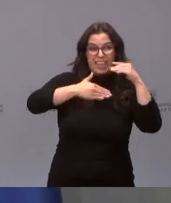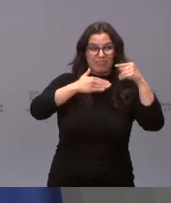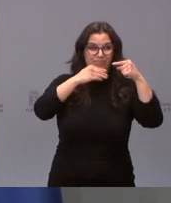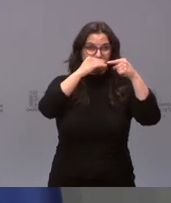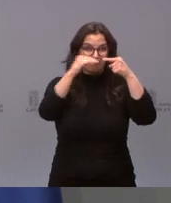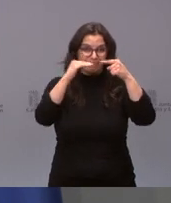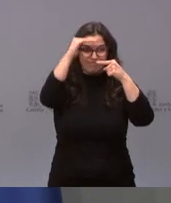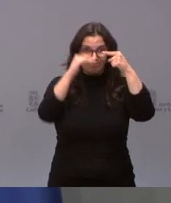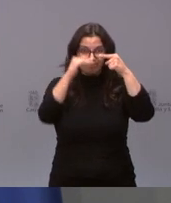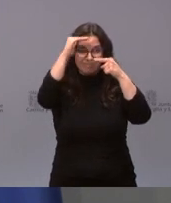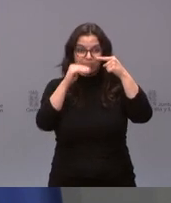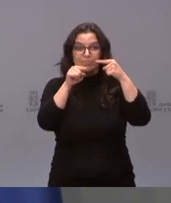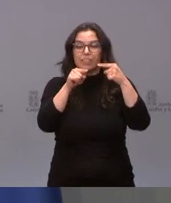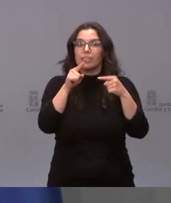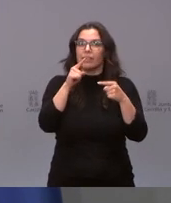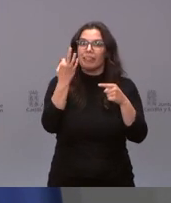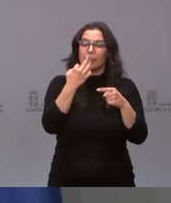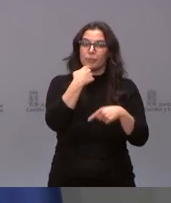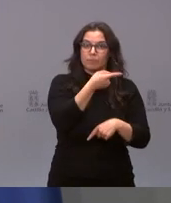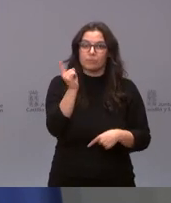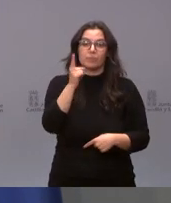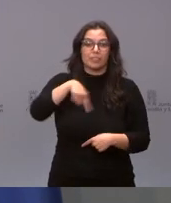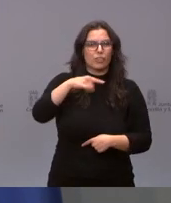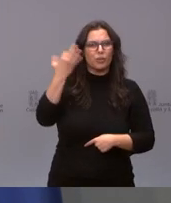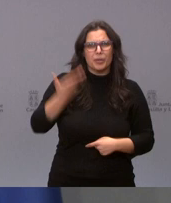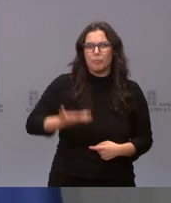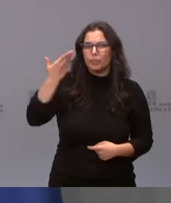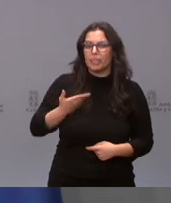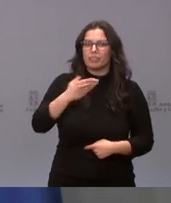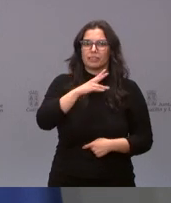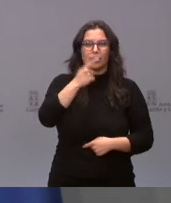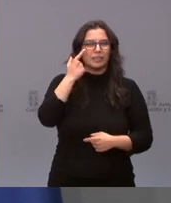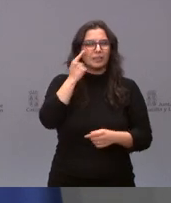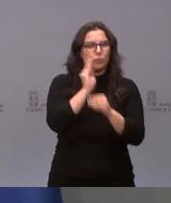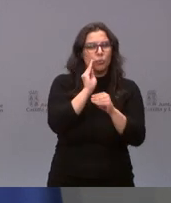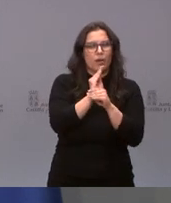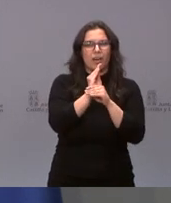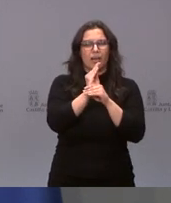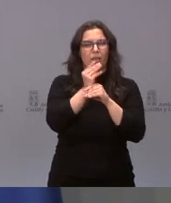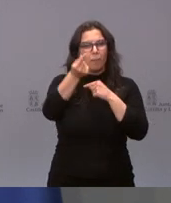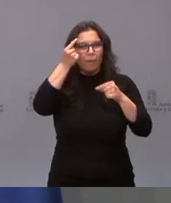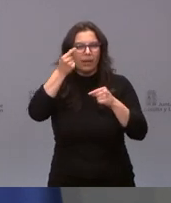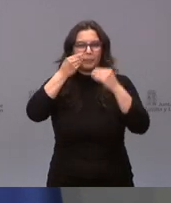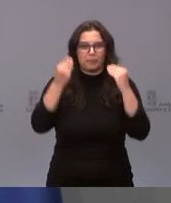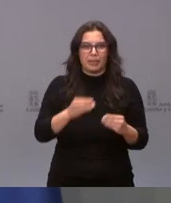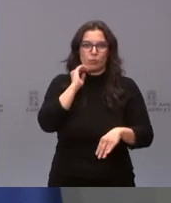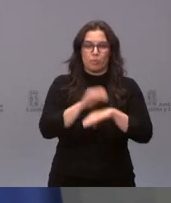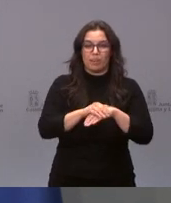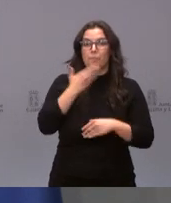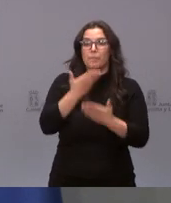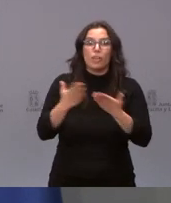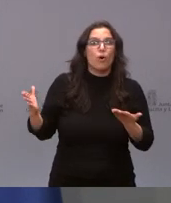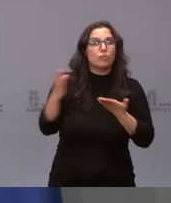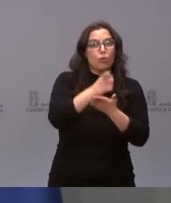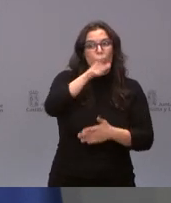es importantísimo seguir con las medidas de protección y prevención pido a todos los ciudadanos todos y cada